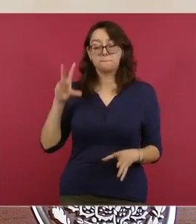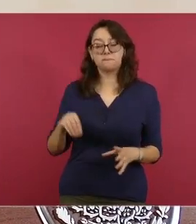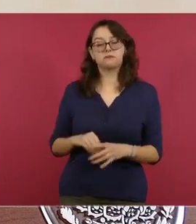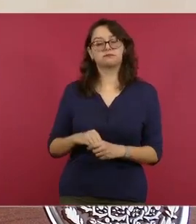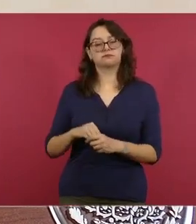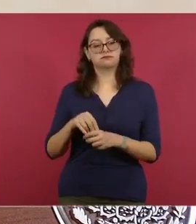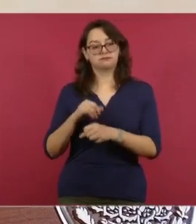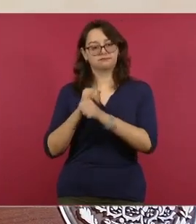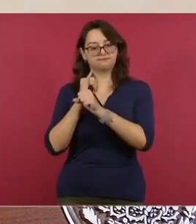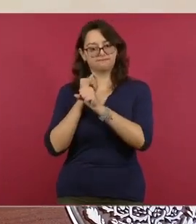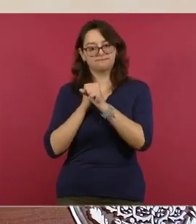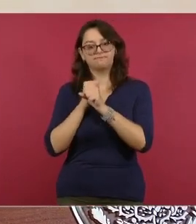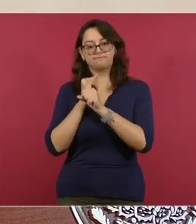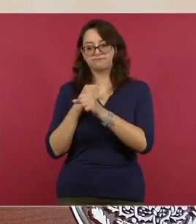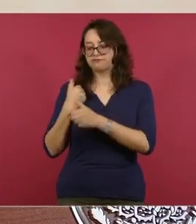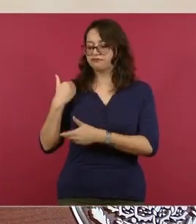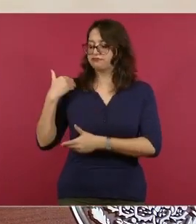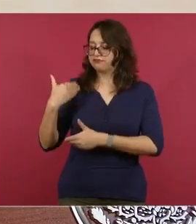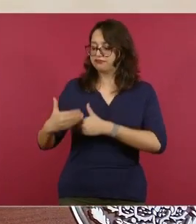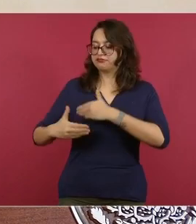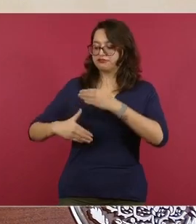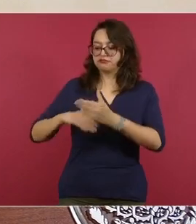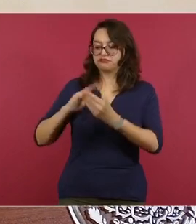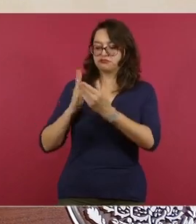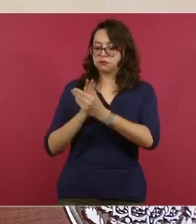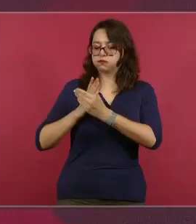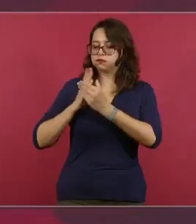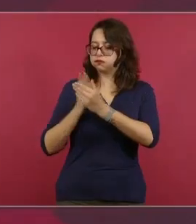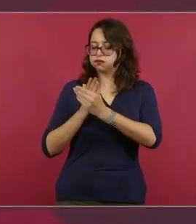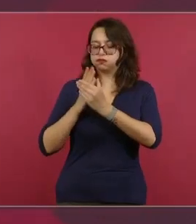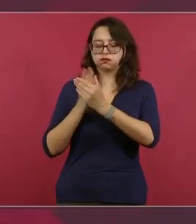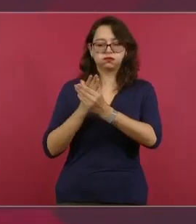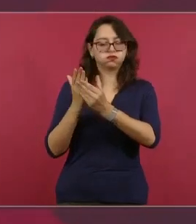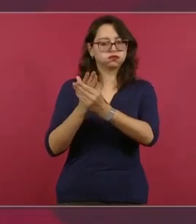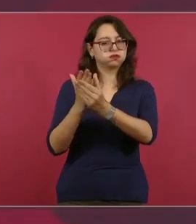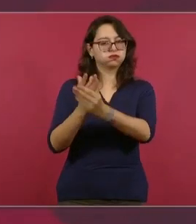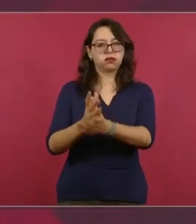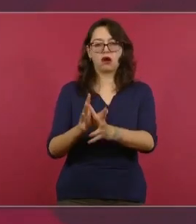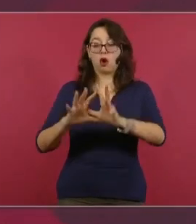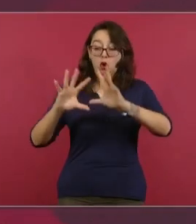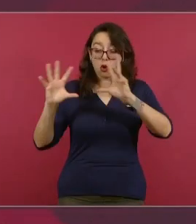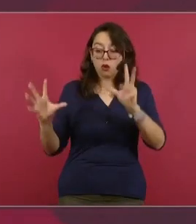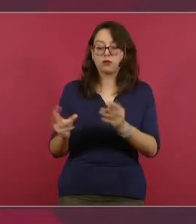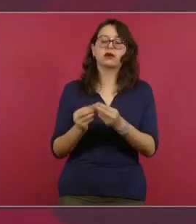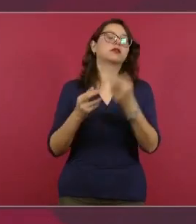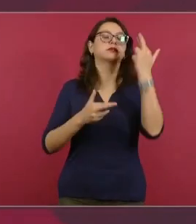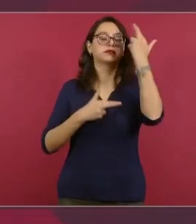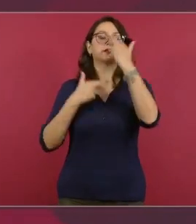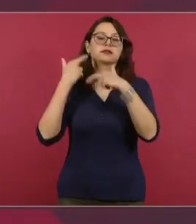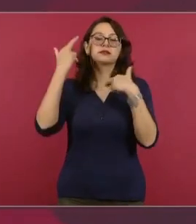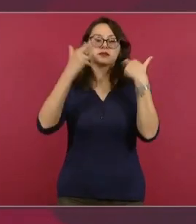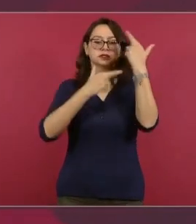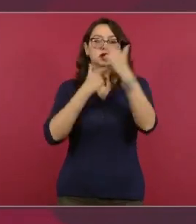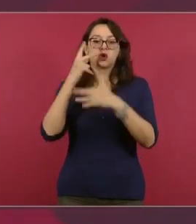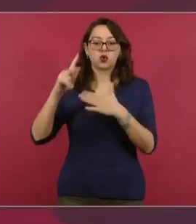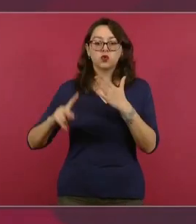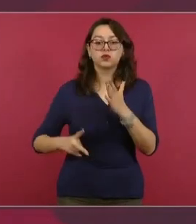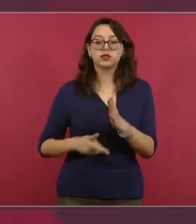como dirían los abogados, en el caso de Ayotzinapa. Tenemos un